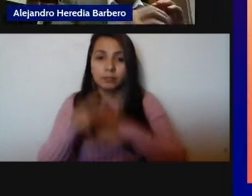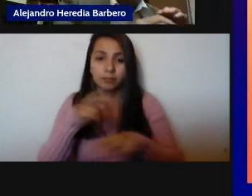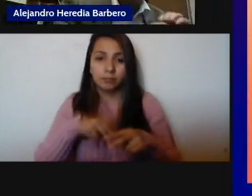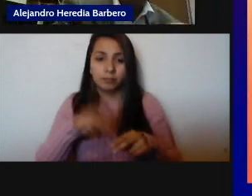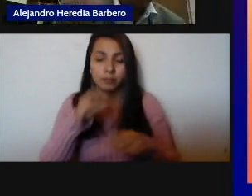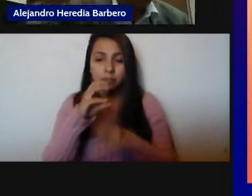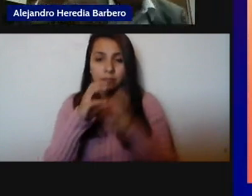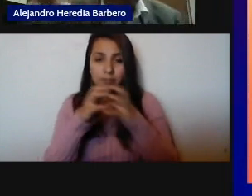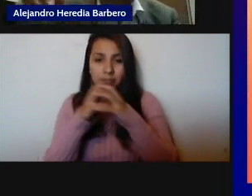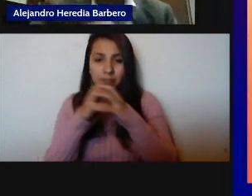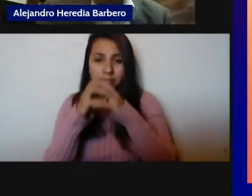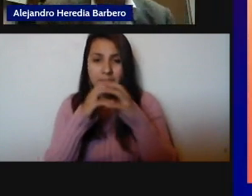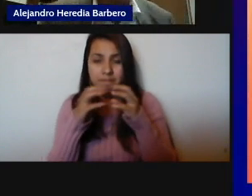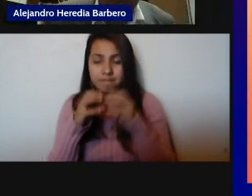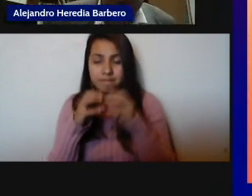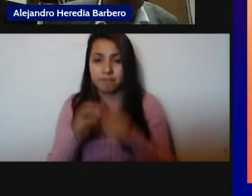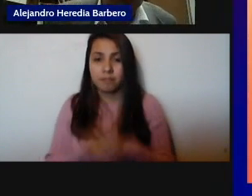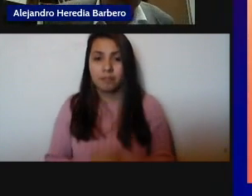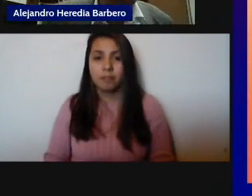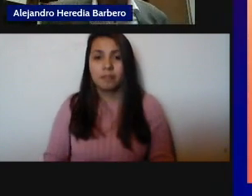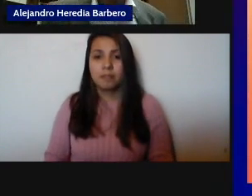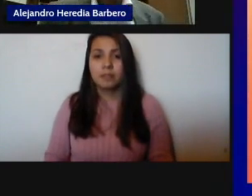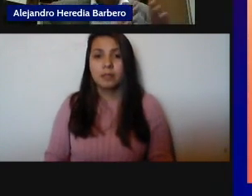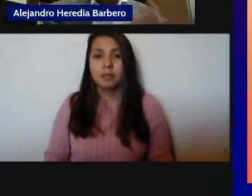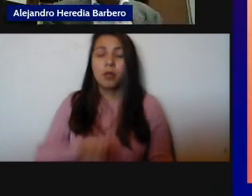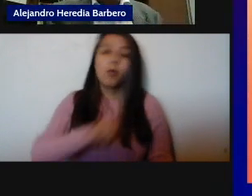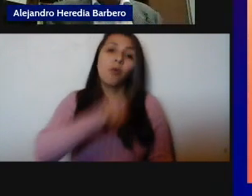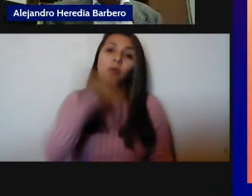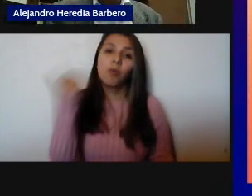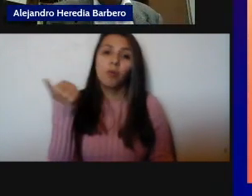están sus coacervados, es decir, las pelotitas.